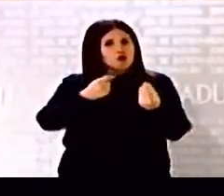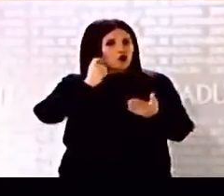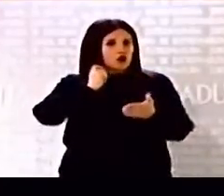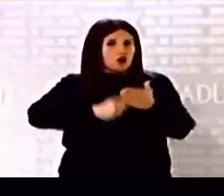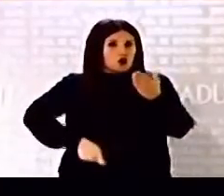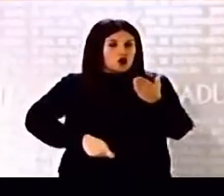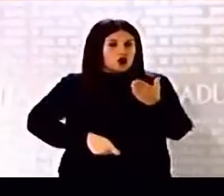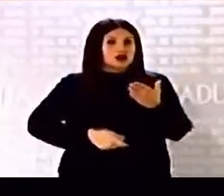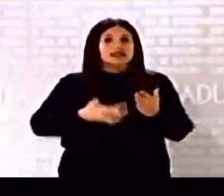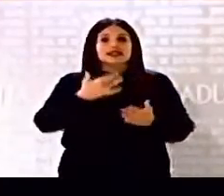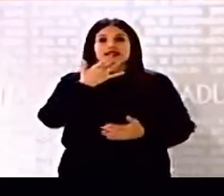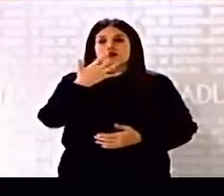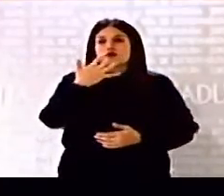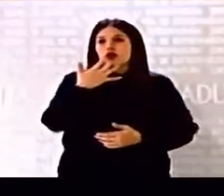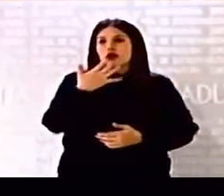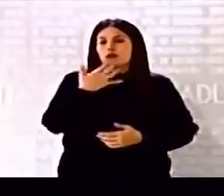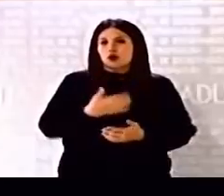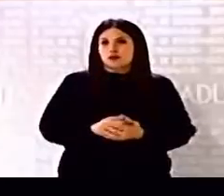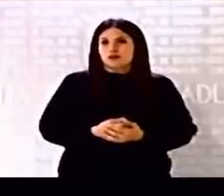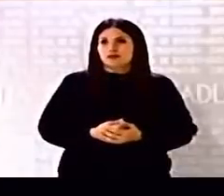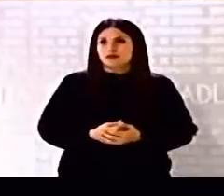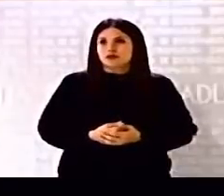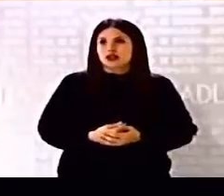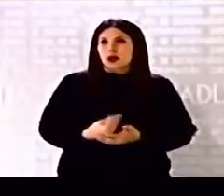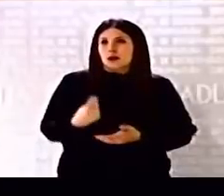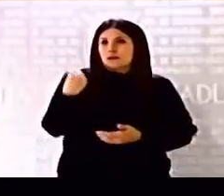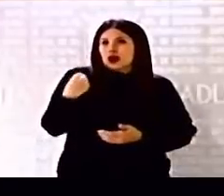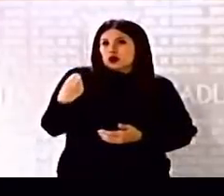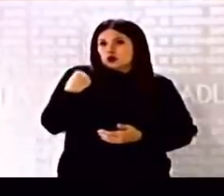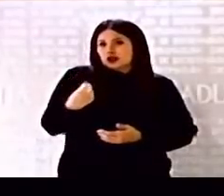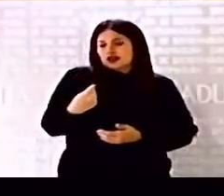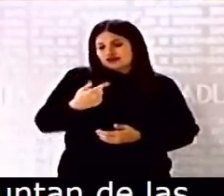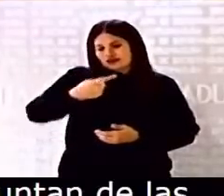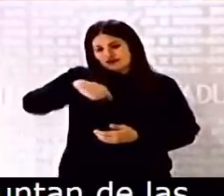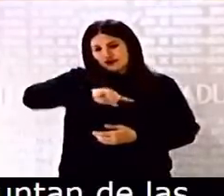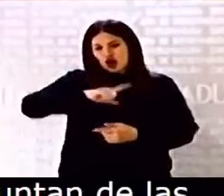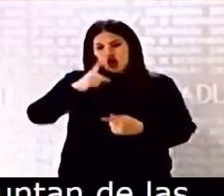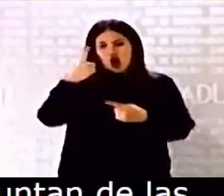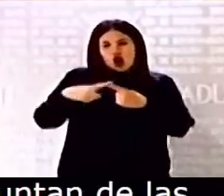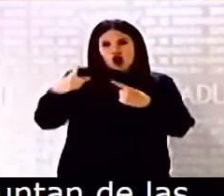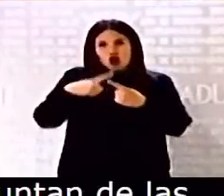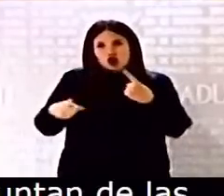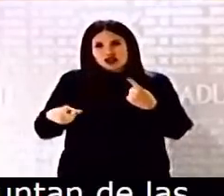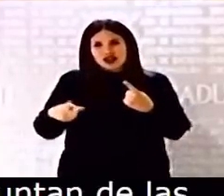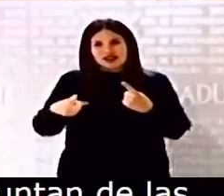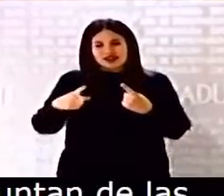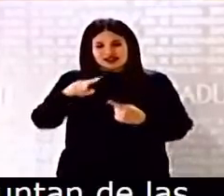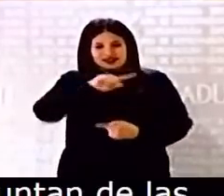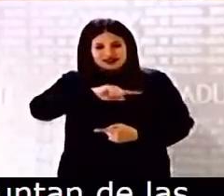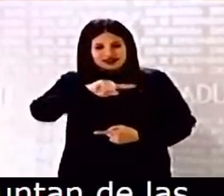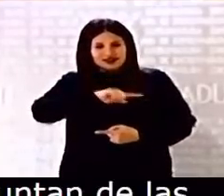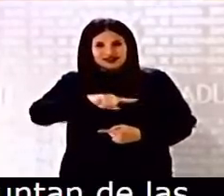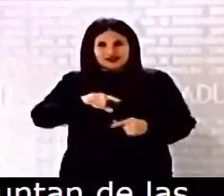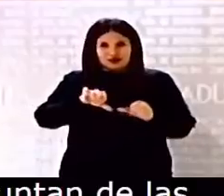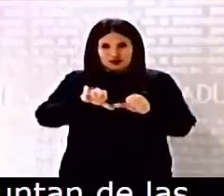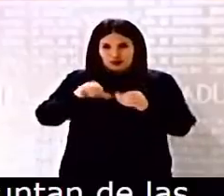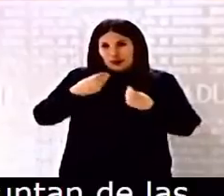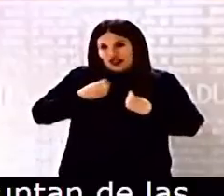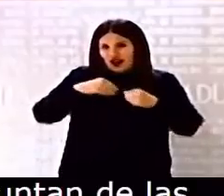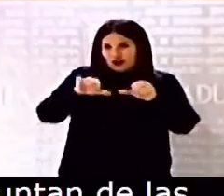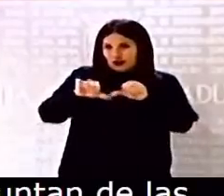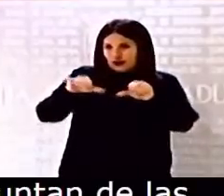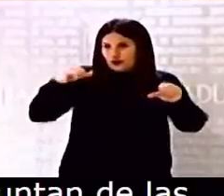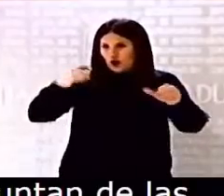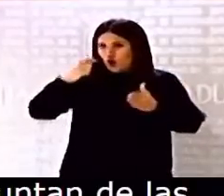Si me preguntan de las cosas más duras que hemos podido vivir, es